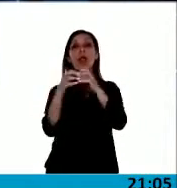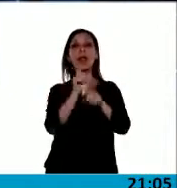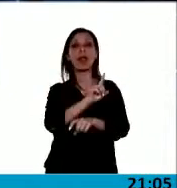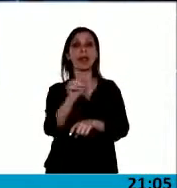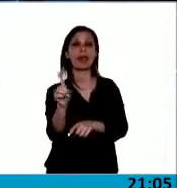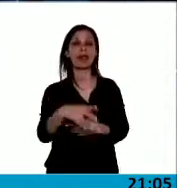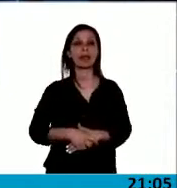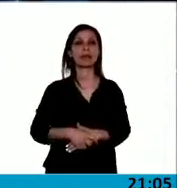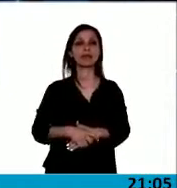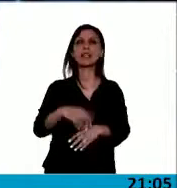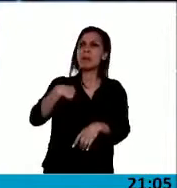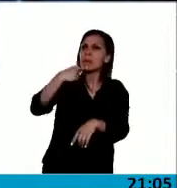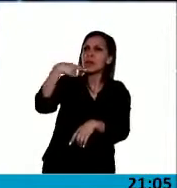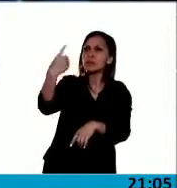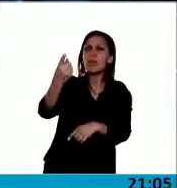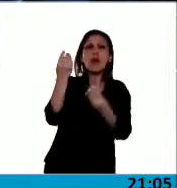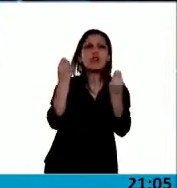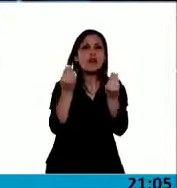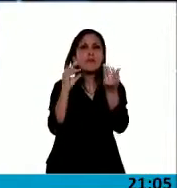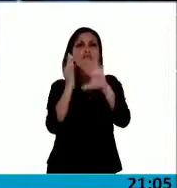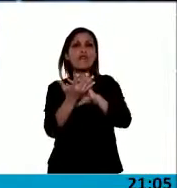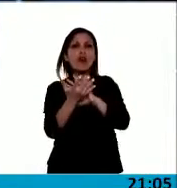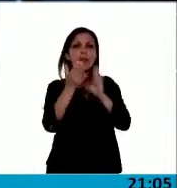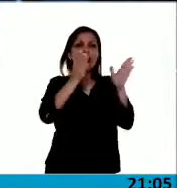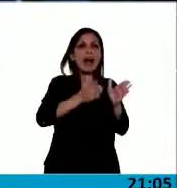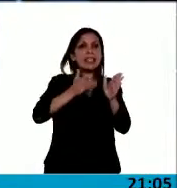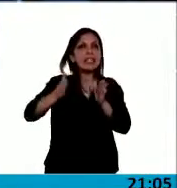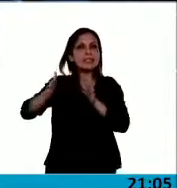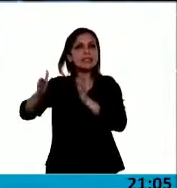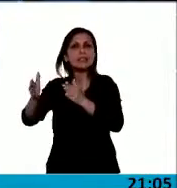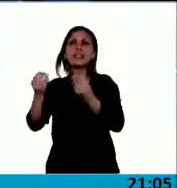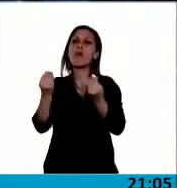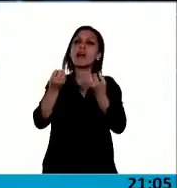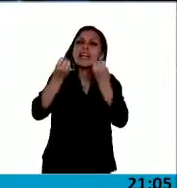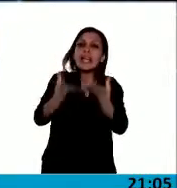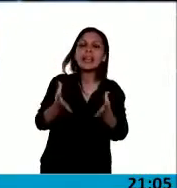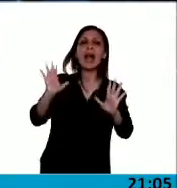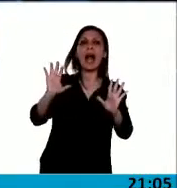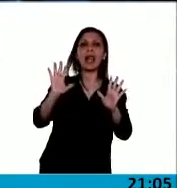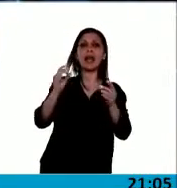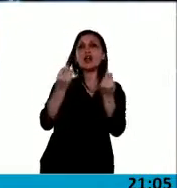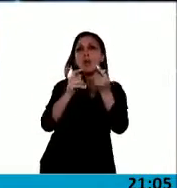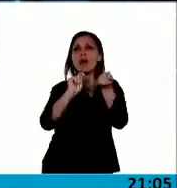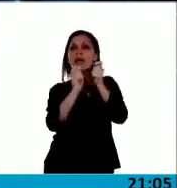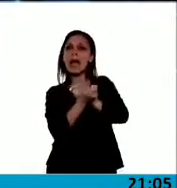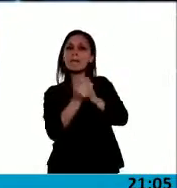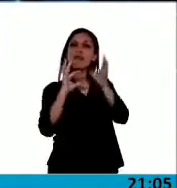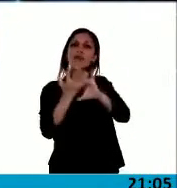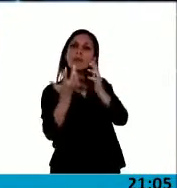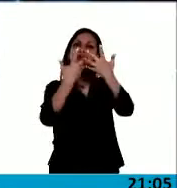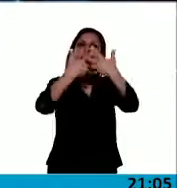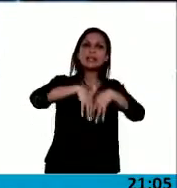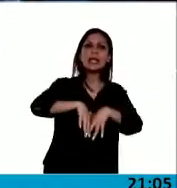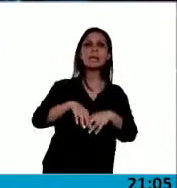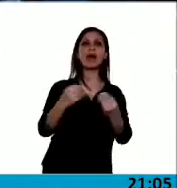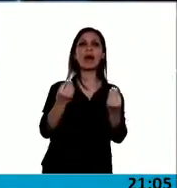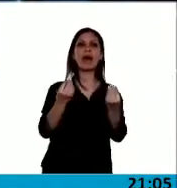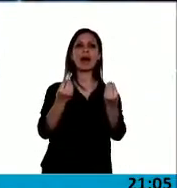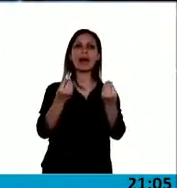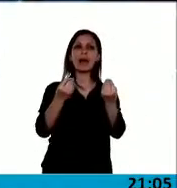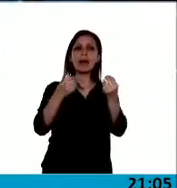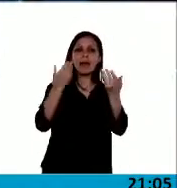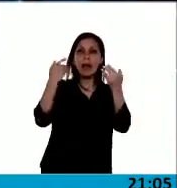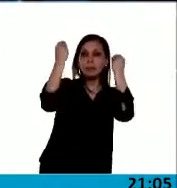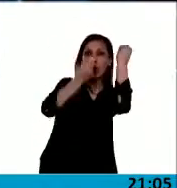le preguntamos cómo viene el sistema de fases, cómo van a cambiar un sistema que preocupa y ocupa a los vecinos de